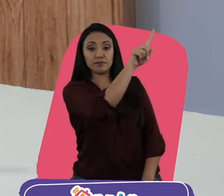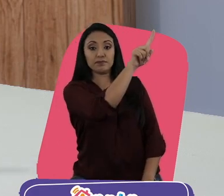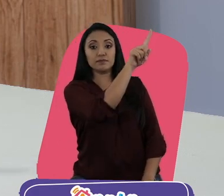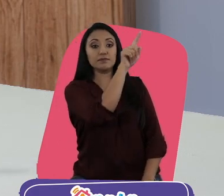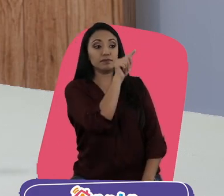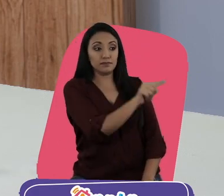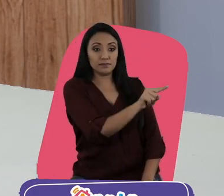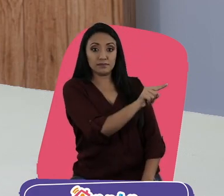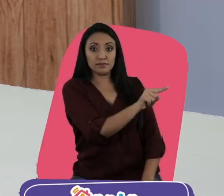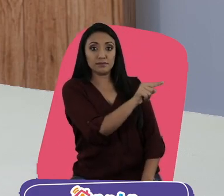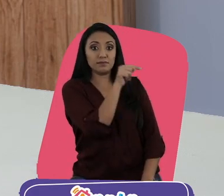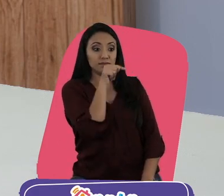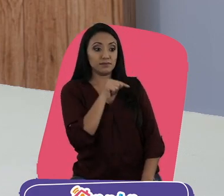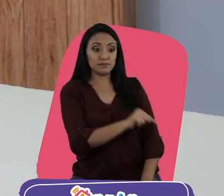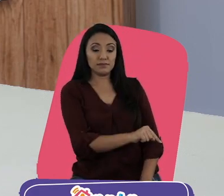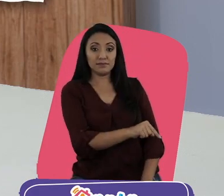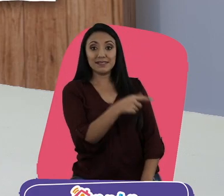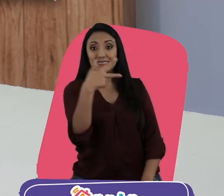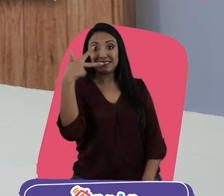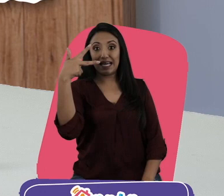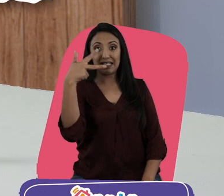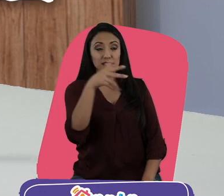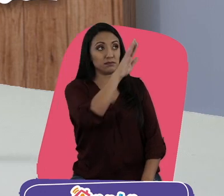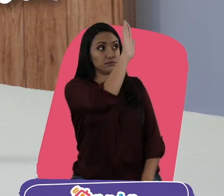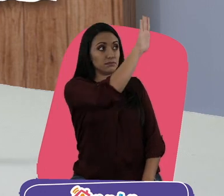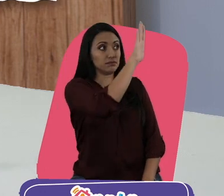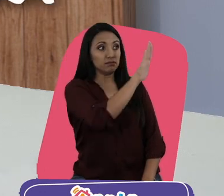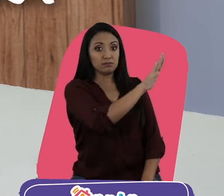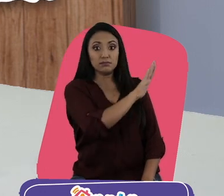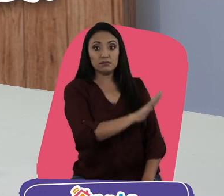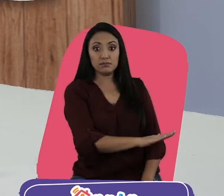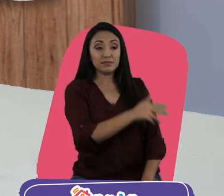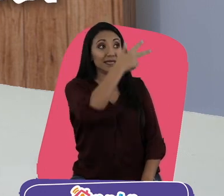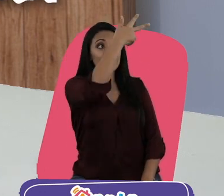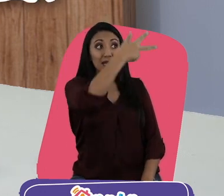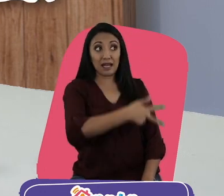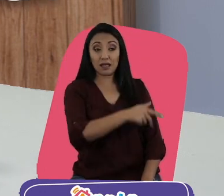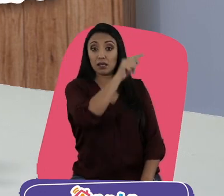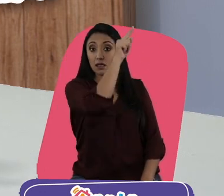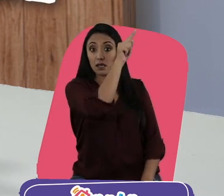el kinestésico y el facial. Estos 3